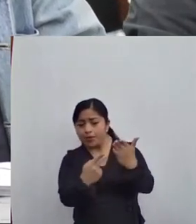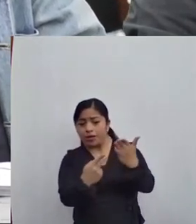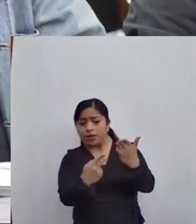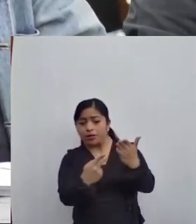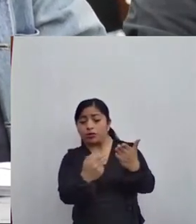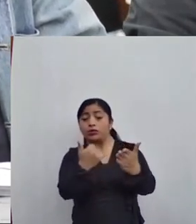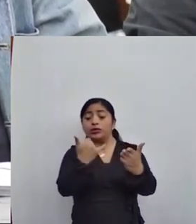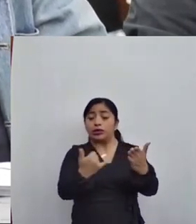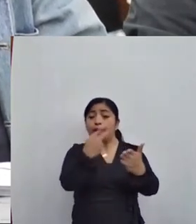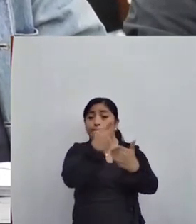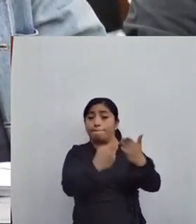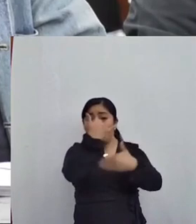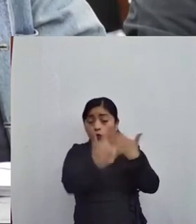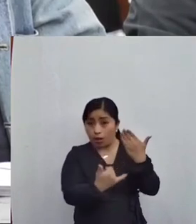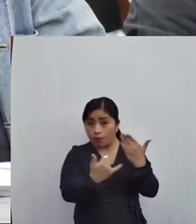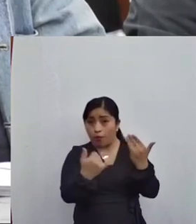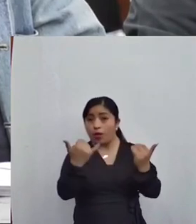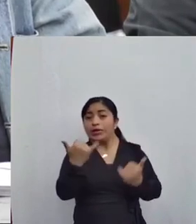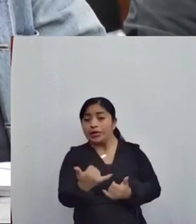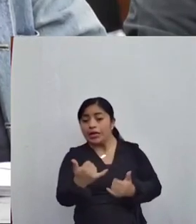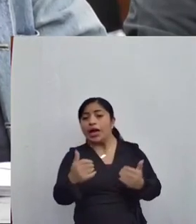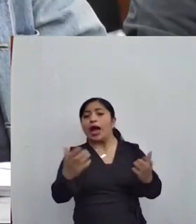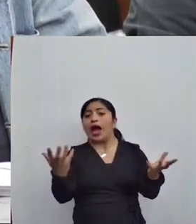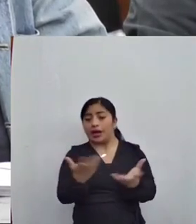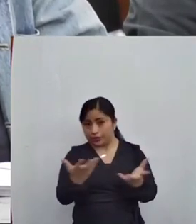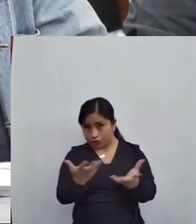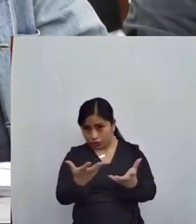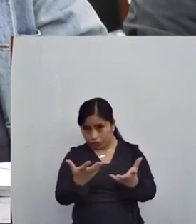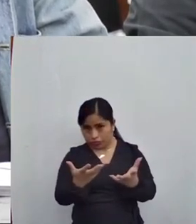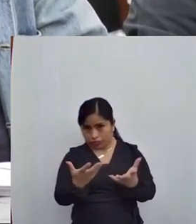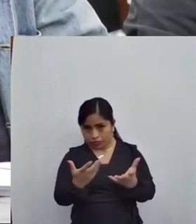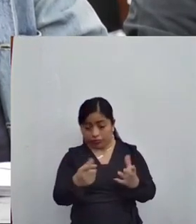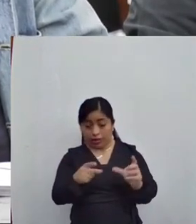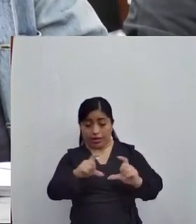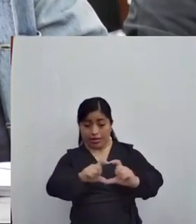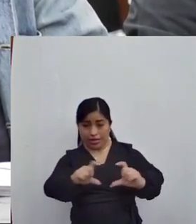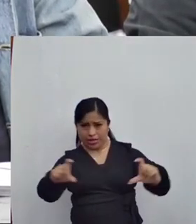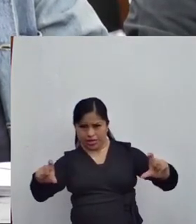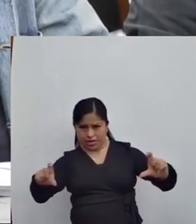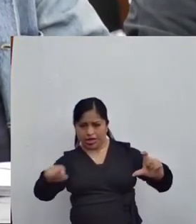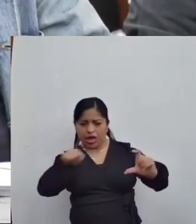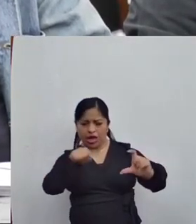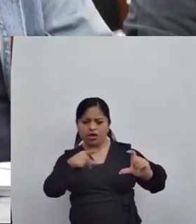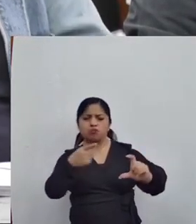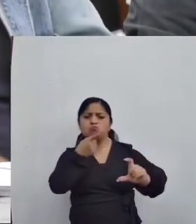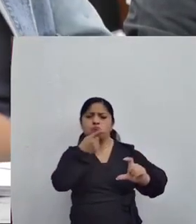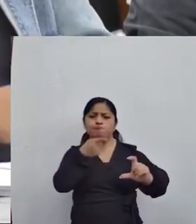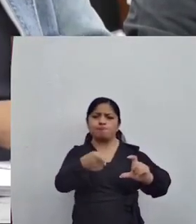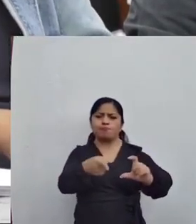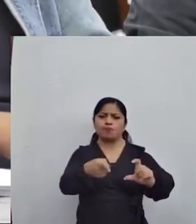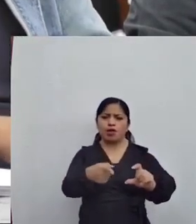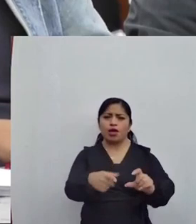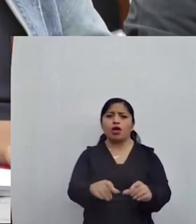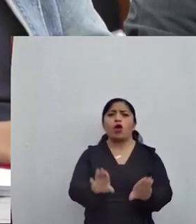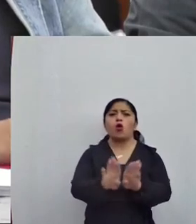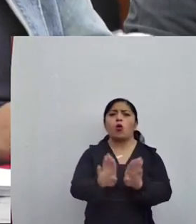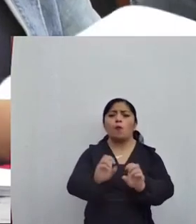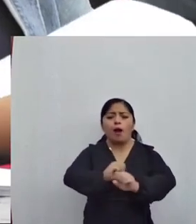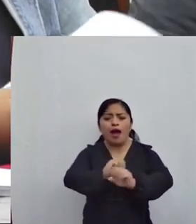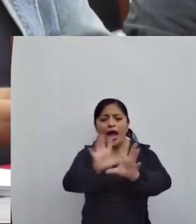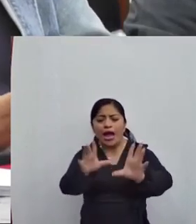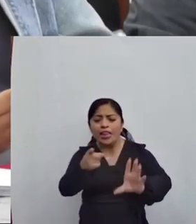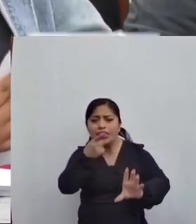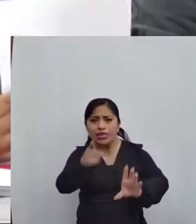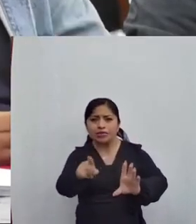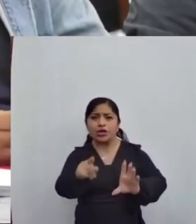y acciones. Sí, y a mí me parece que es perfectamente